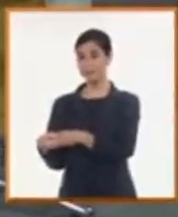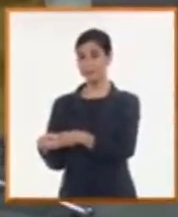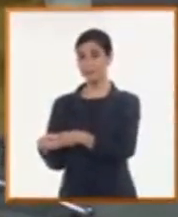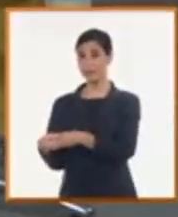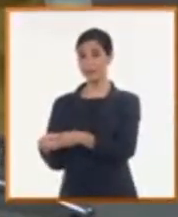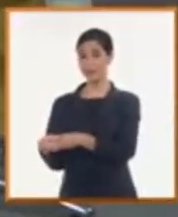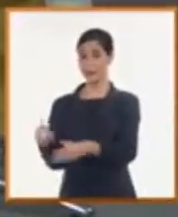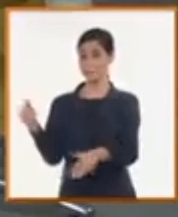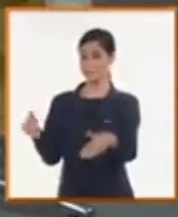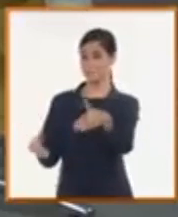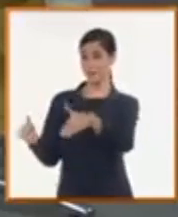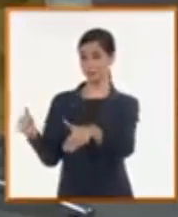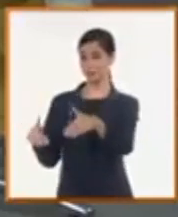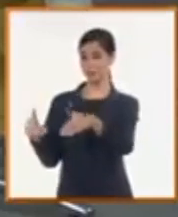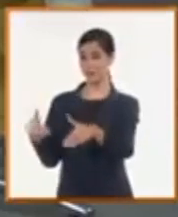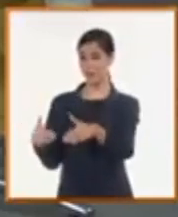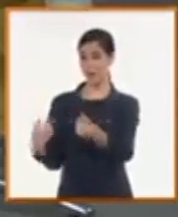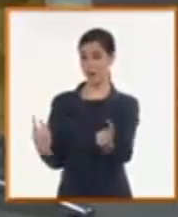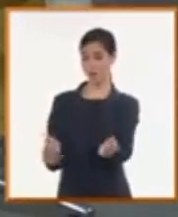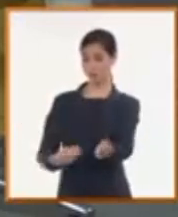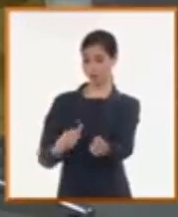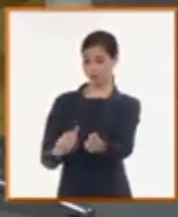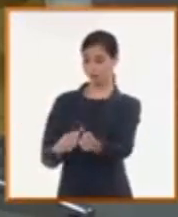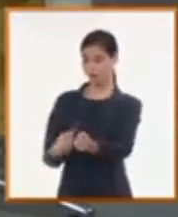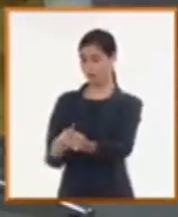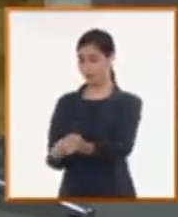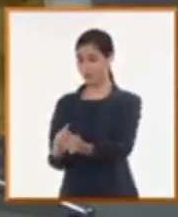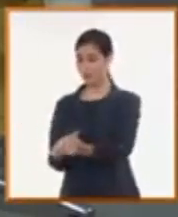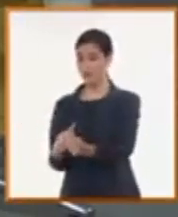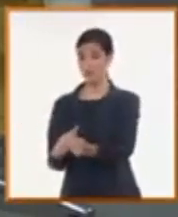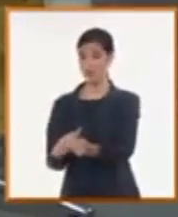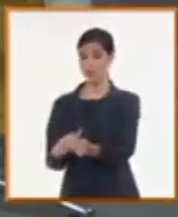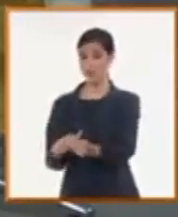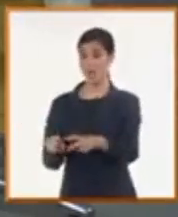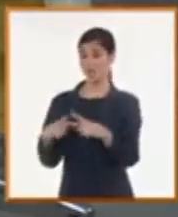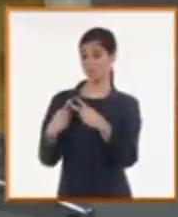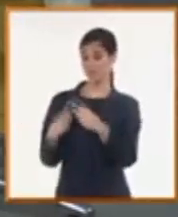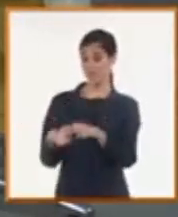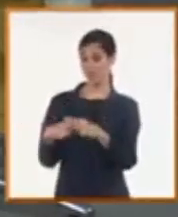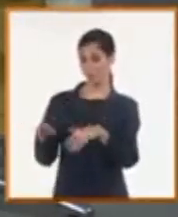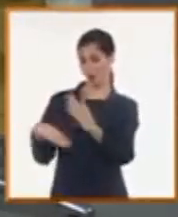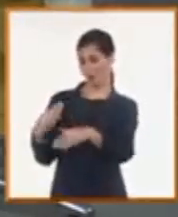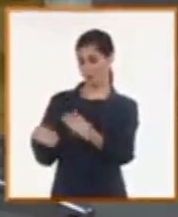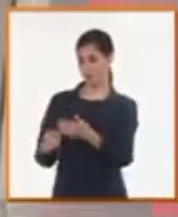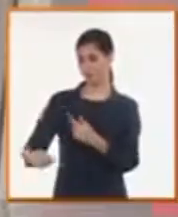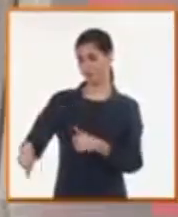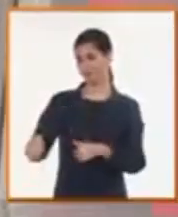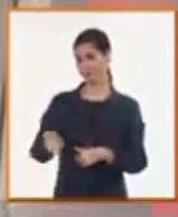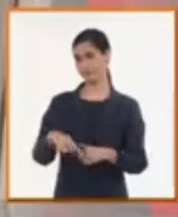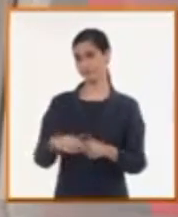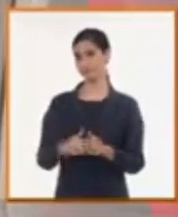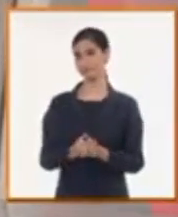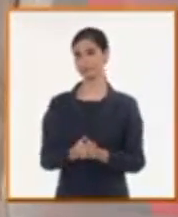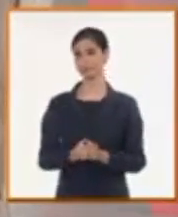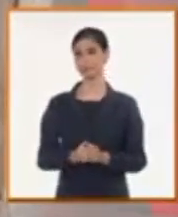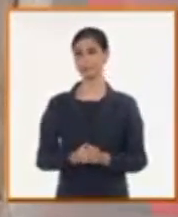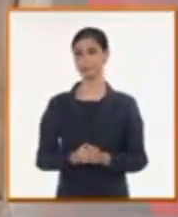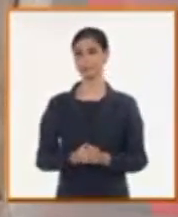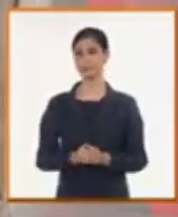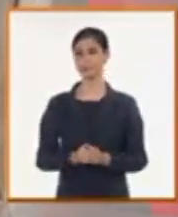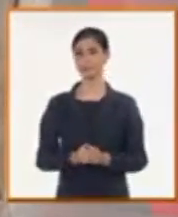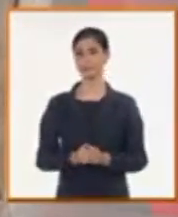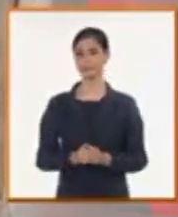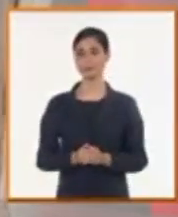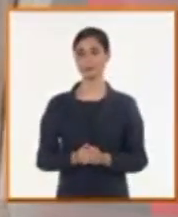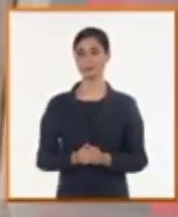la participación de nuestra aviación de caza, tratar de también amortiguar ese empuje de los